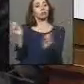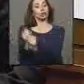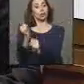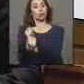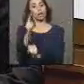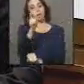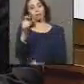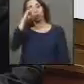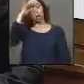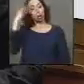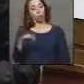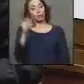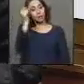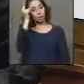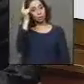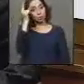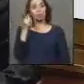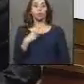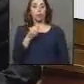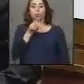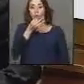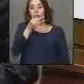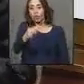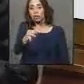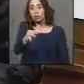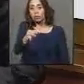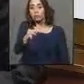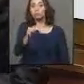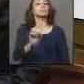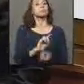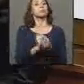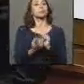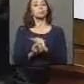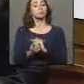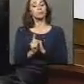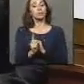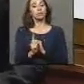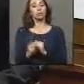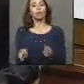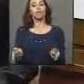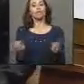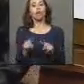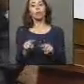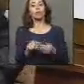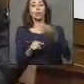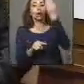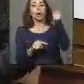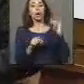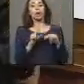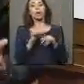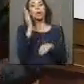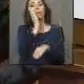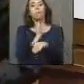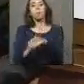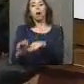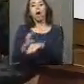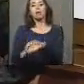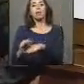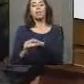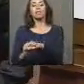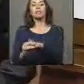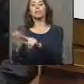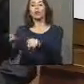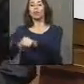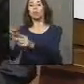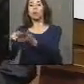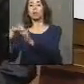entender estas cosas, pero hay que decirlas, porque de lo contrario volvemos al viejo sistema del paternalismo, que otros resuelven los